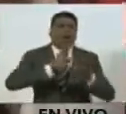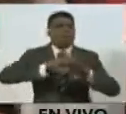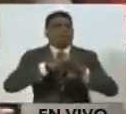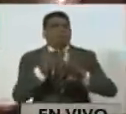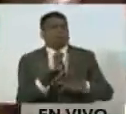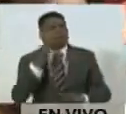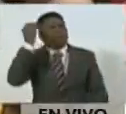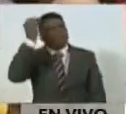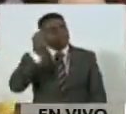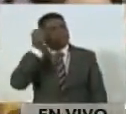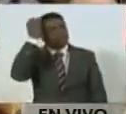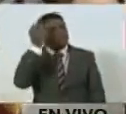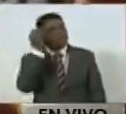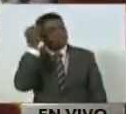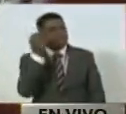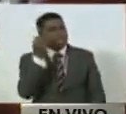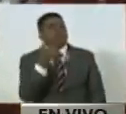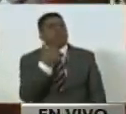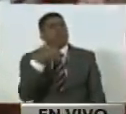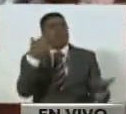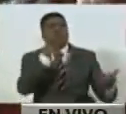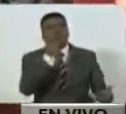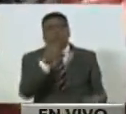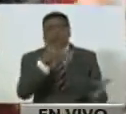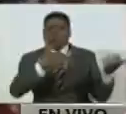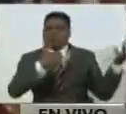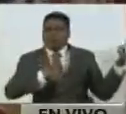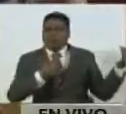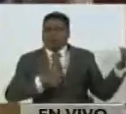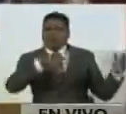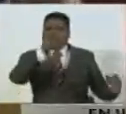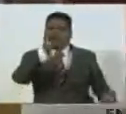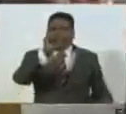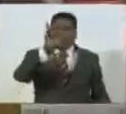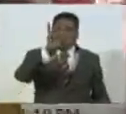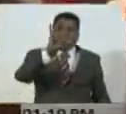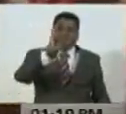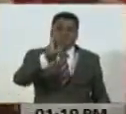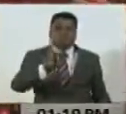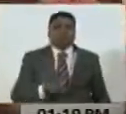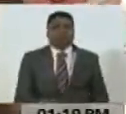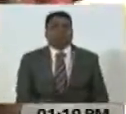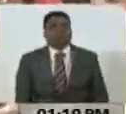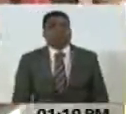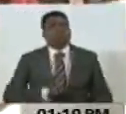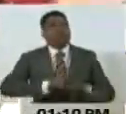los pensamientos, el mensaje de Ali Primera? Precisamente, porque